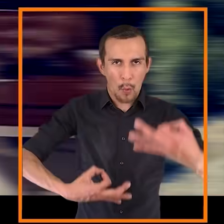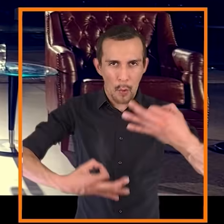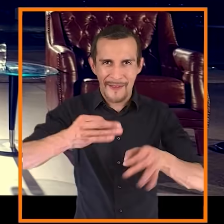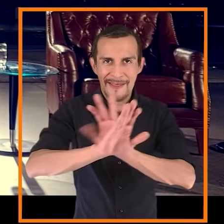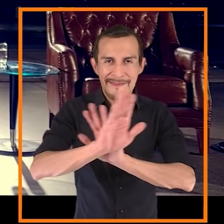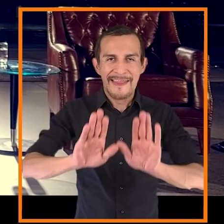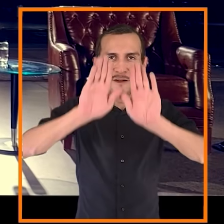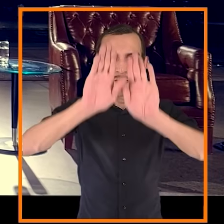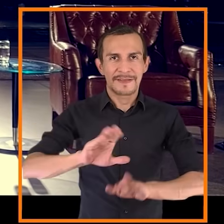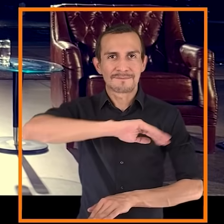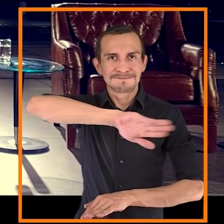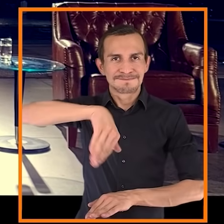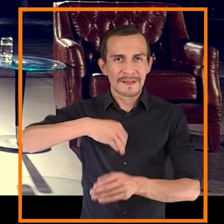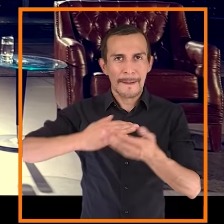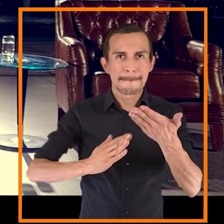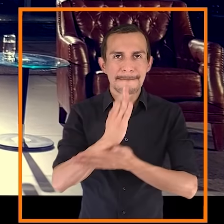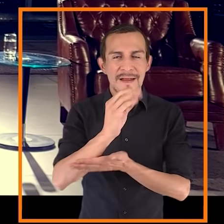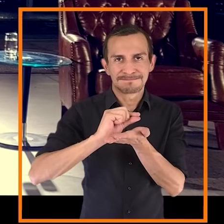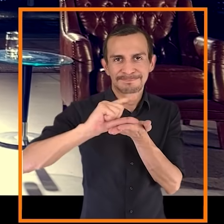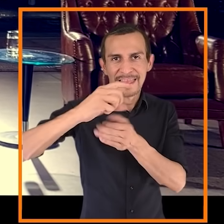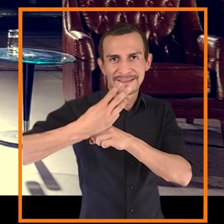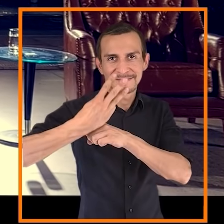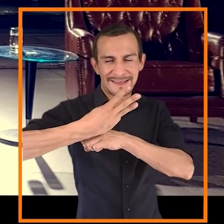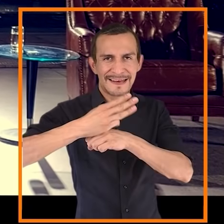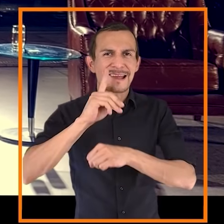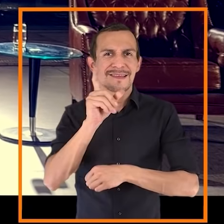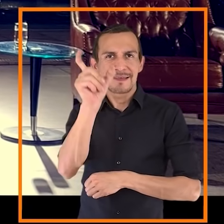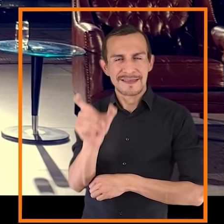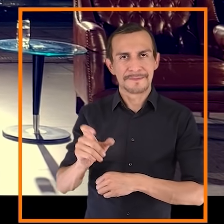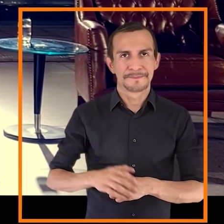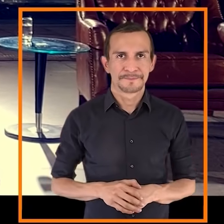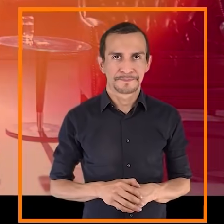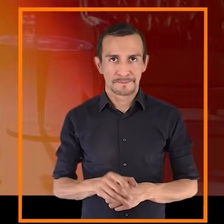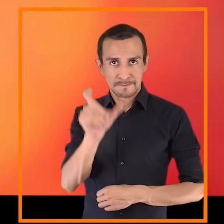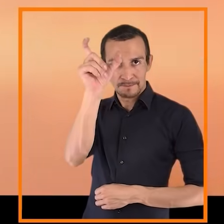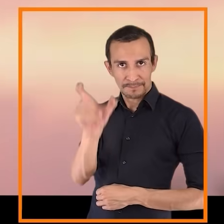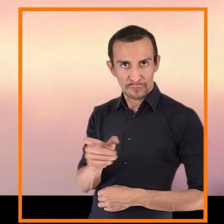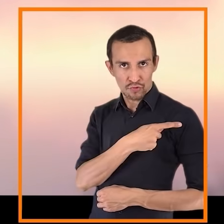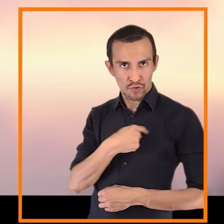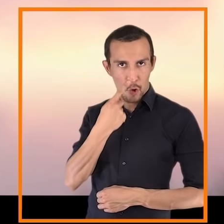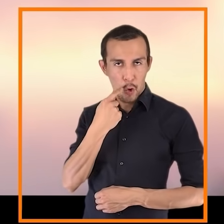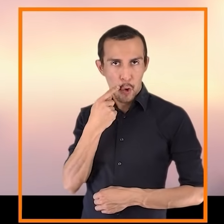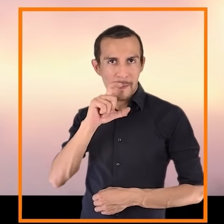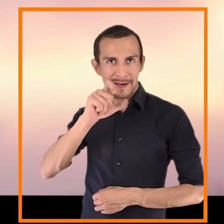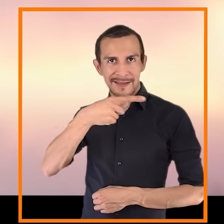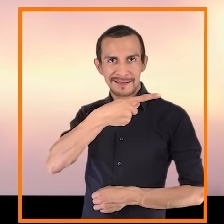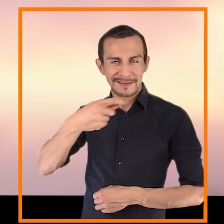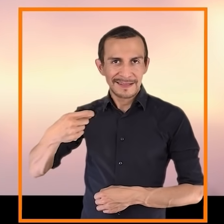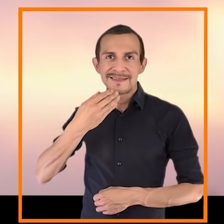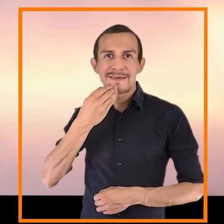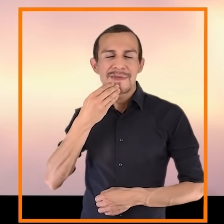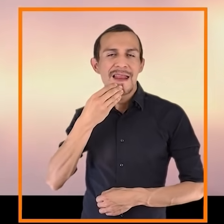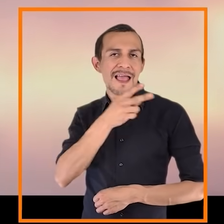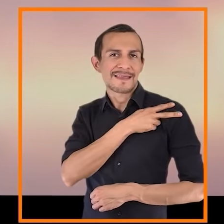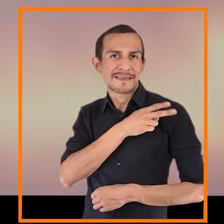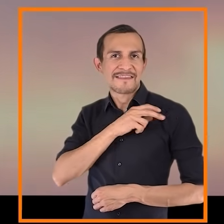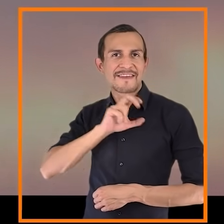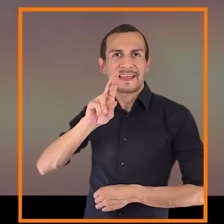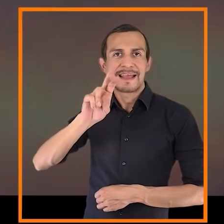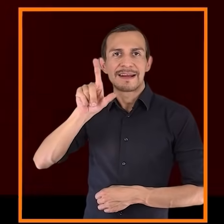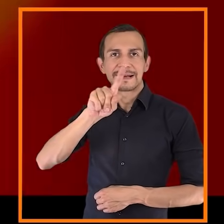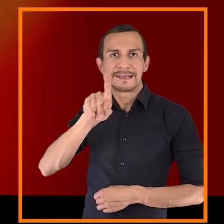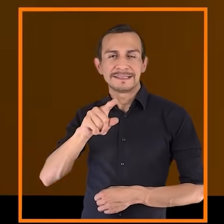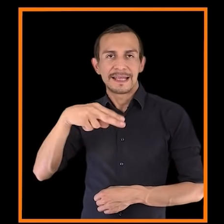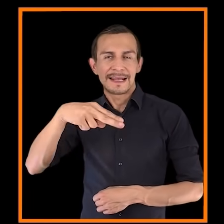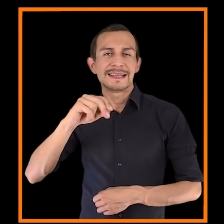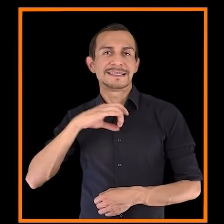El jurado de Nada nos detiene Emprende Senior está compuesto por John Droguet, G100 y Sherman,